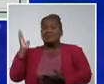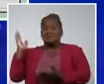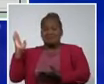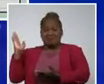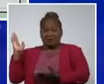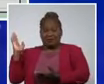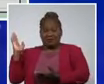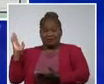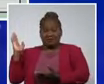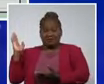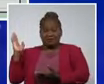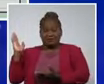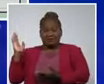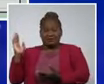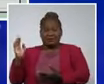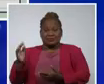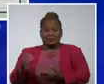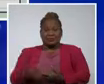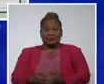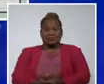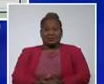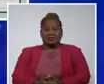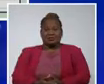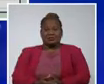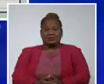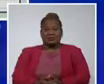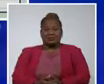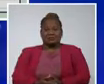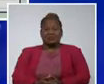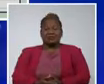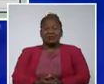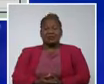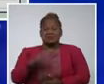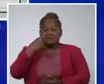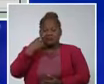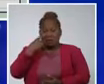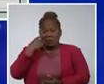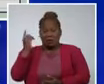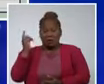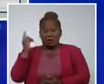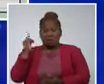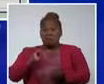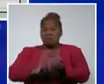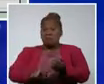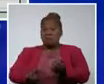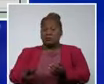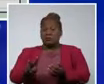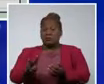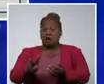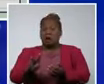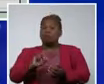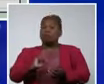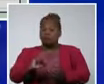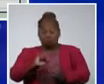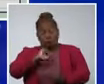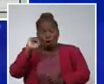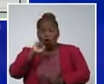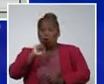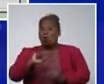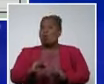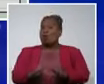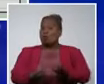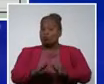y se ha ido incrementando. Esta provincia logró un control de la pandemia durante un periodo